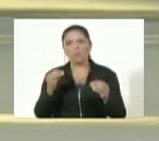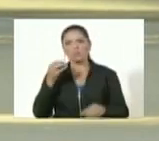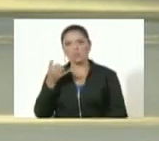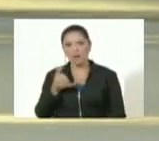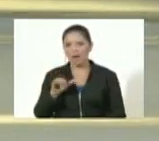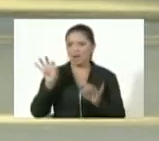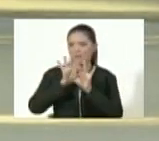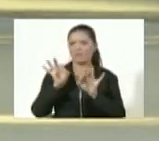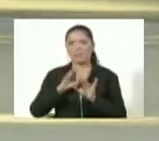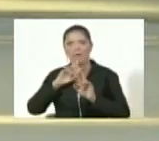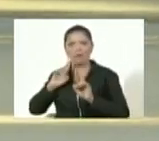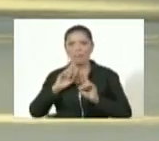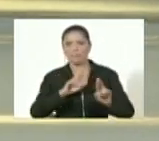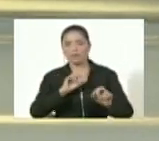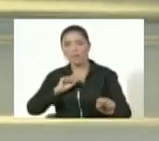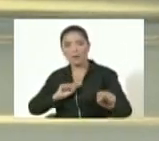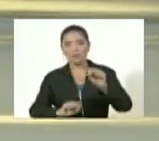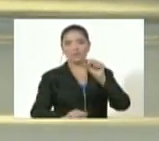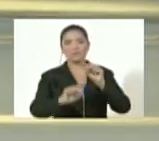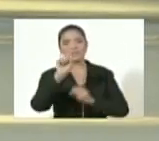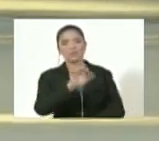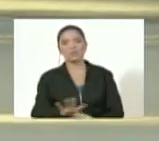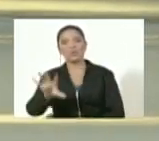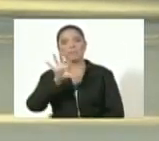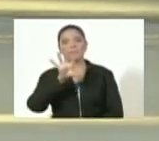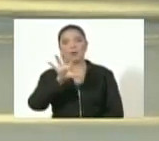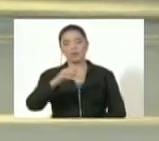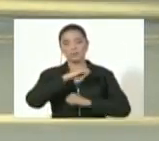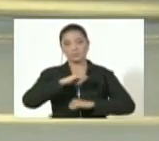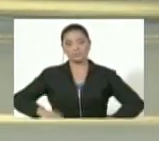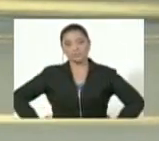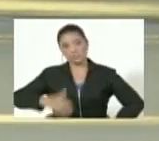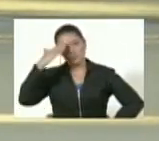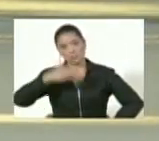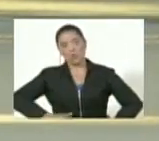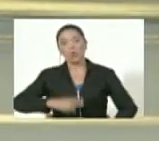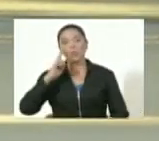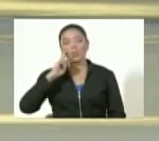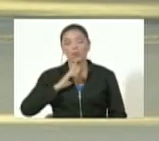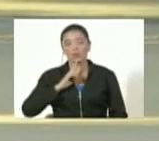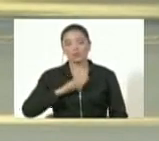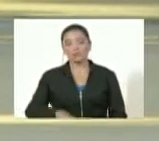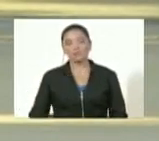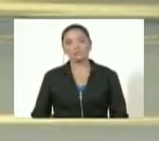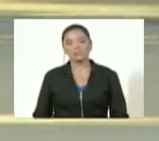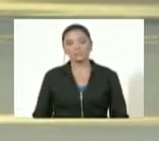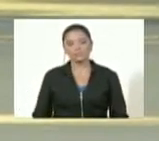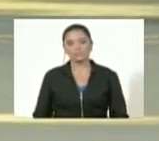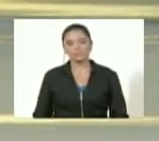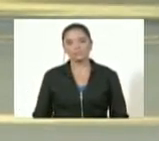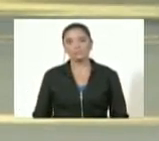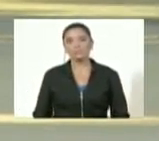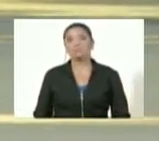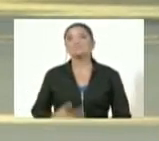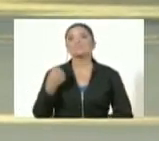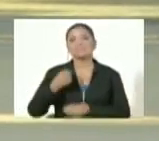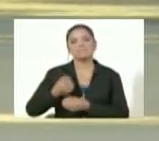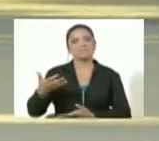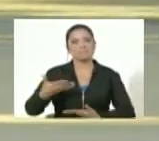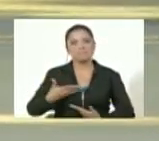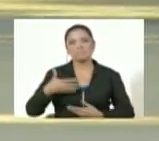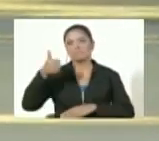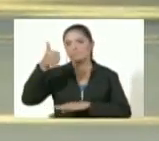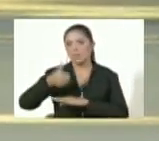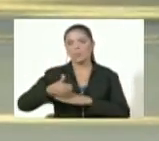capacidades para la defensa de la nación que tiene la Fuerza Armada Bolivariana, que es un legado de nuestro comandante supremo